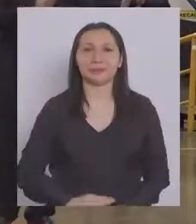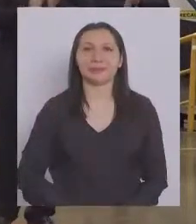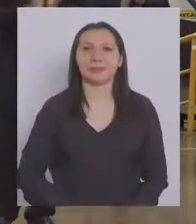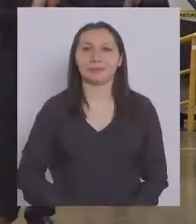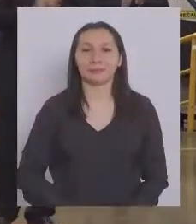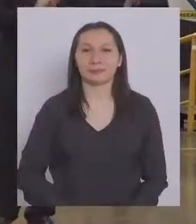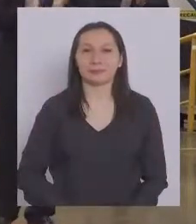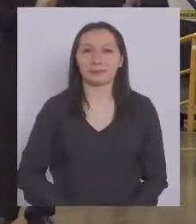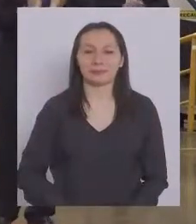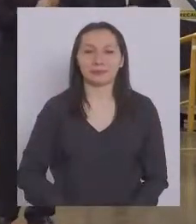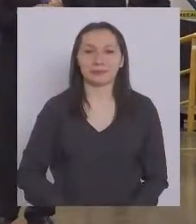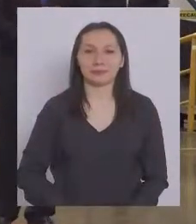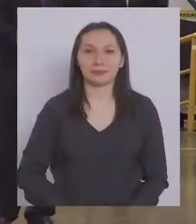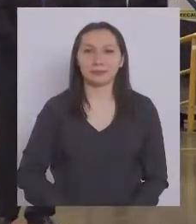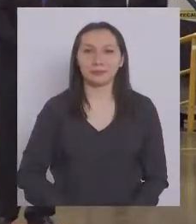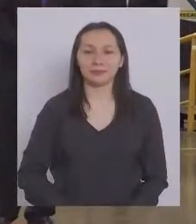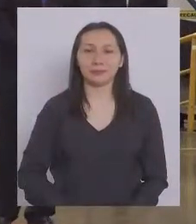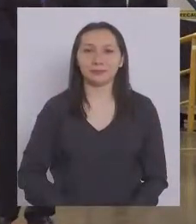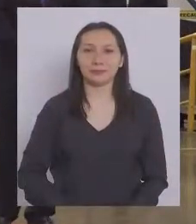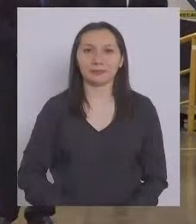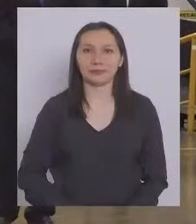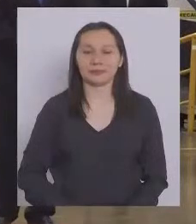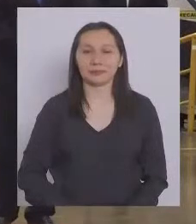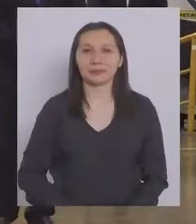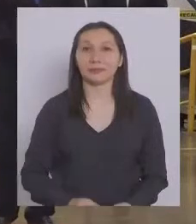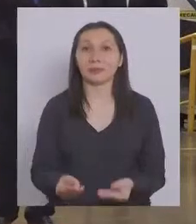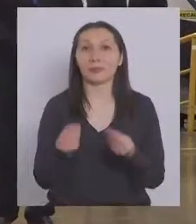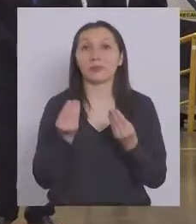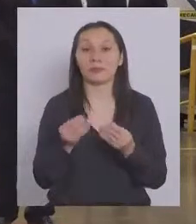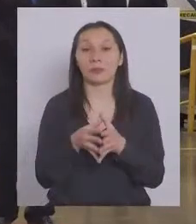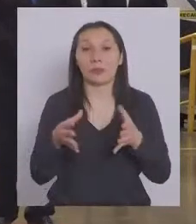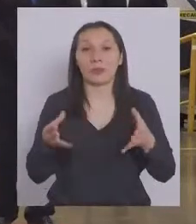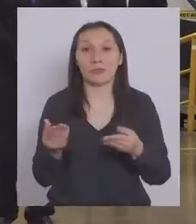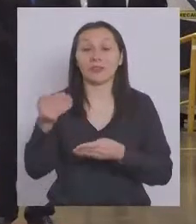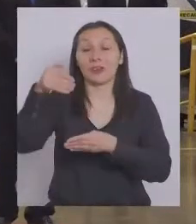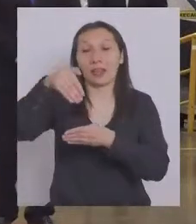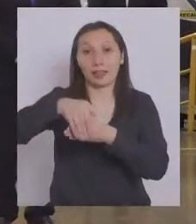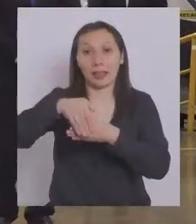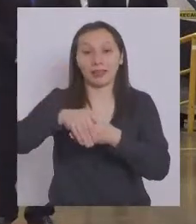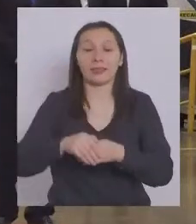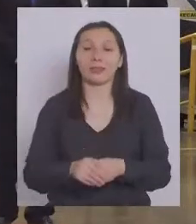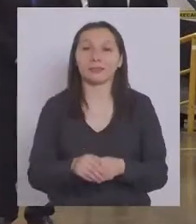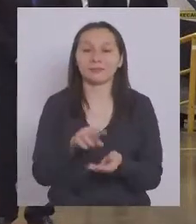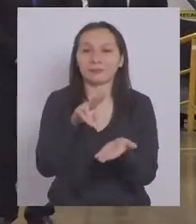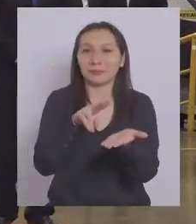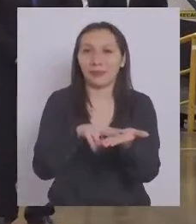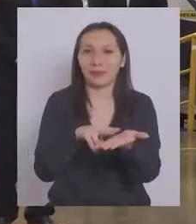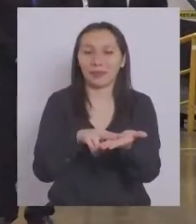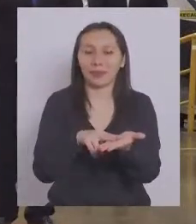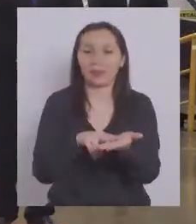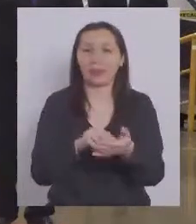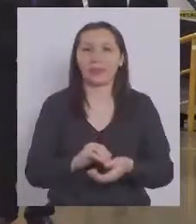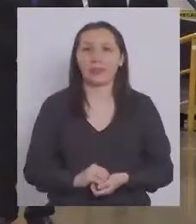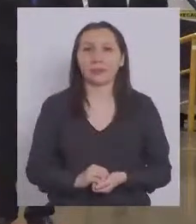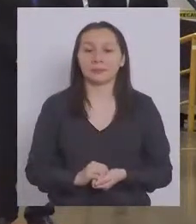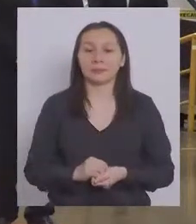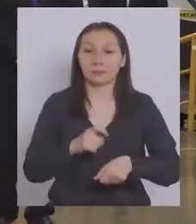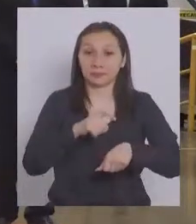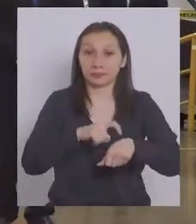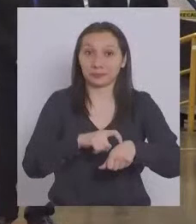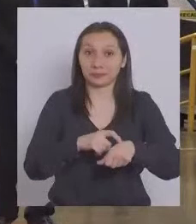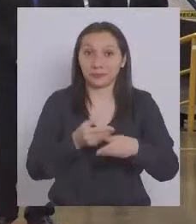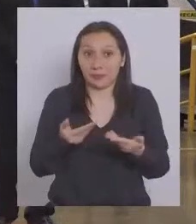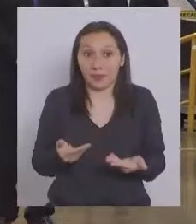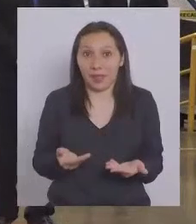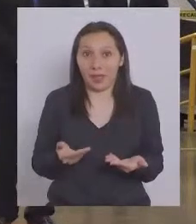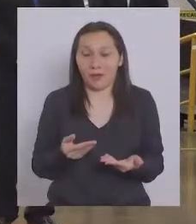Bueno, muy buenas tardes. La verdad es que momentos como